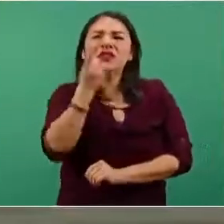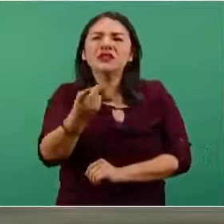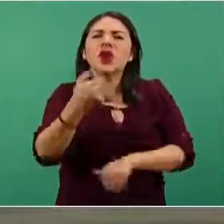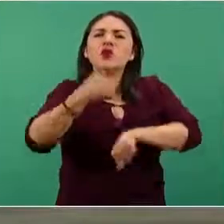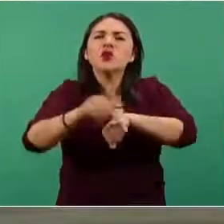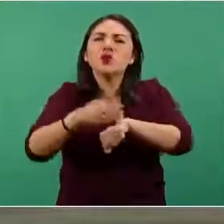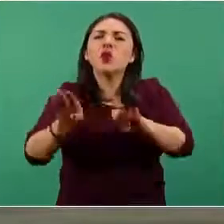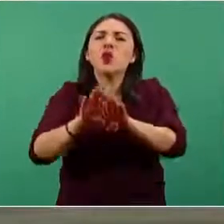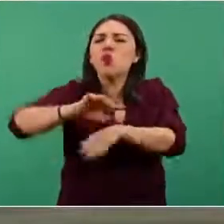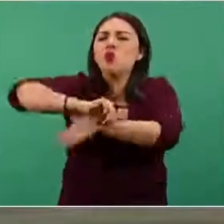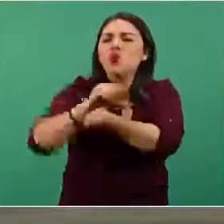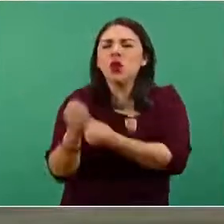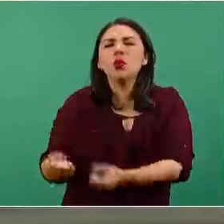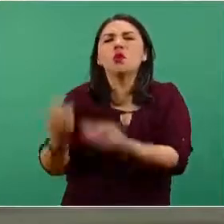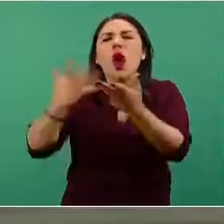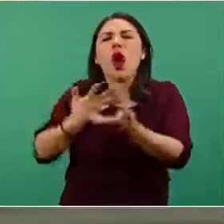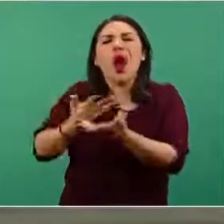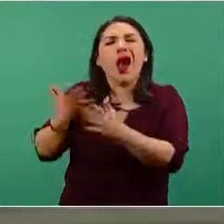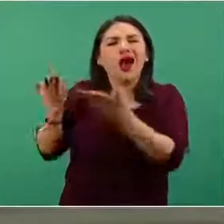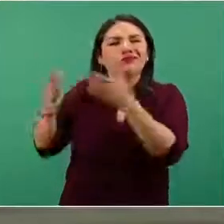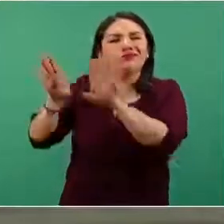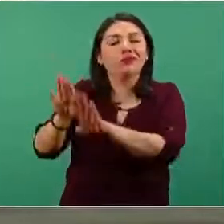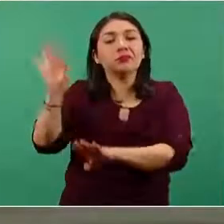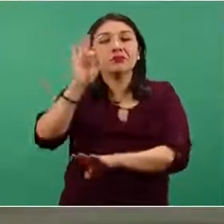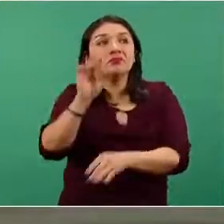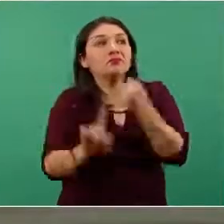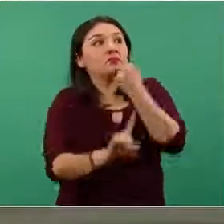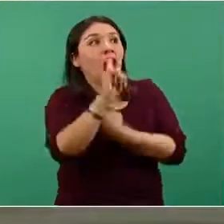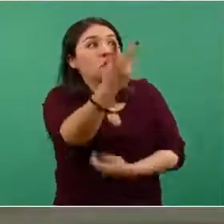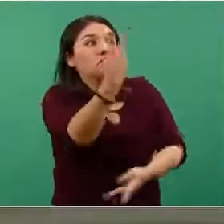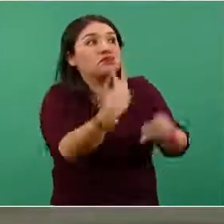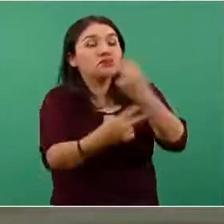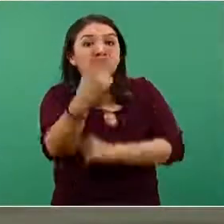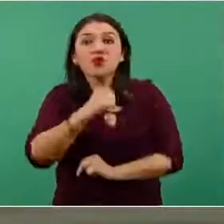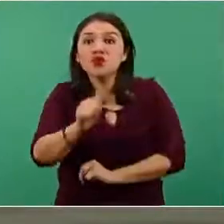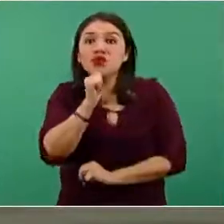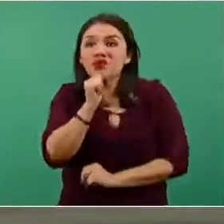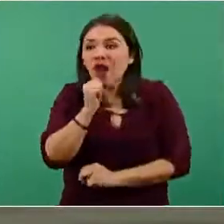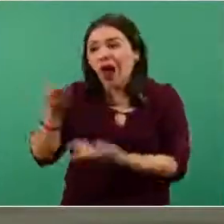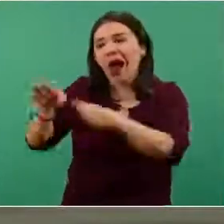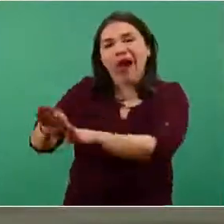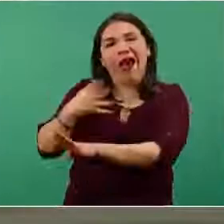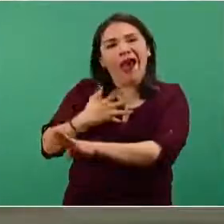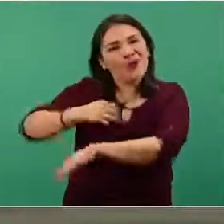una reserva que tenían por si no llegaban las segundas dosis.